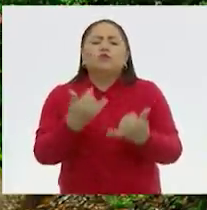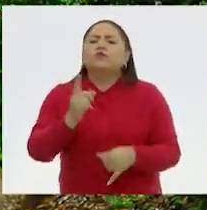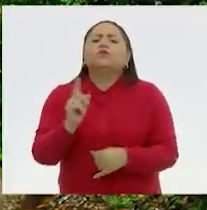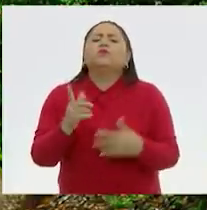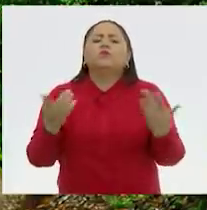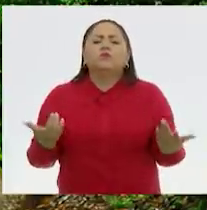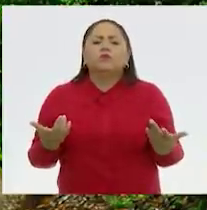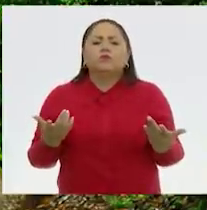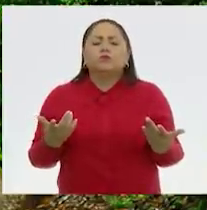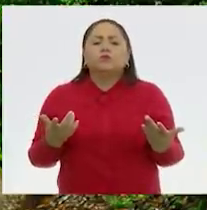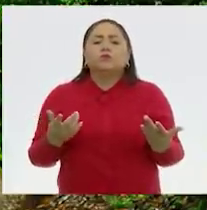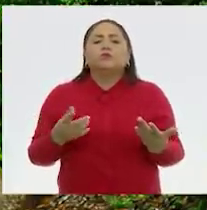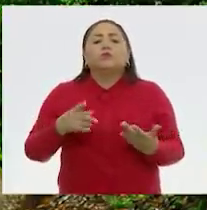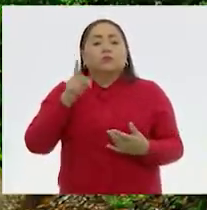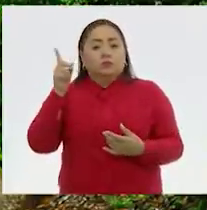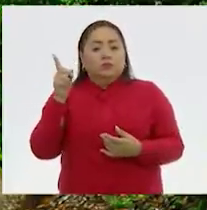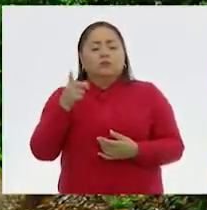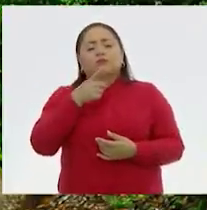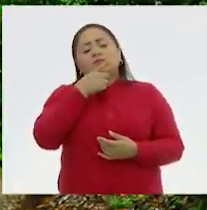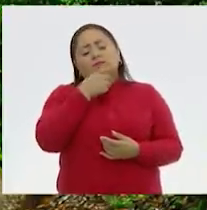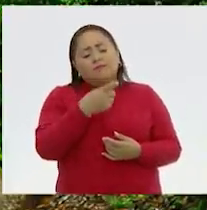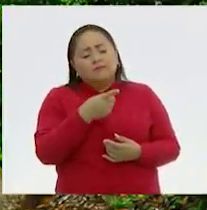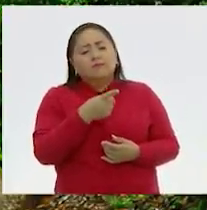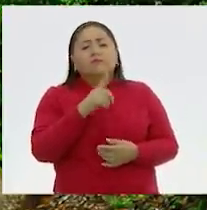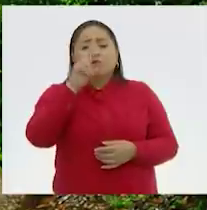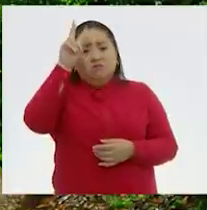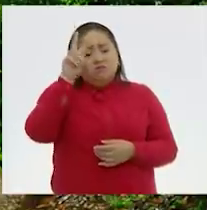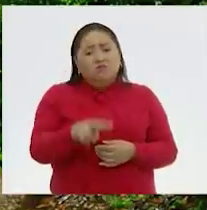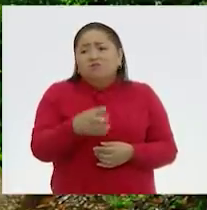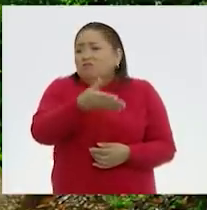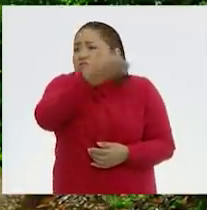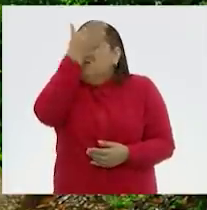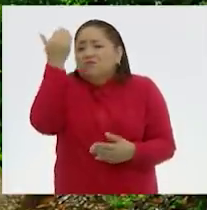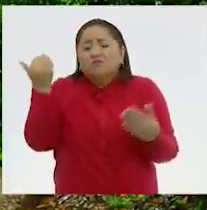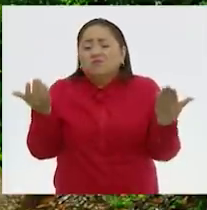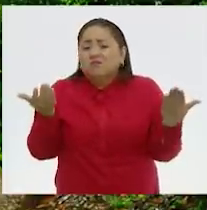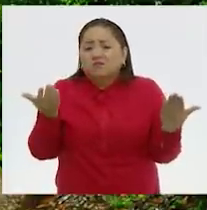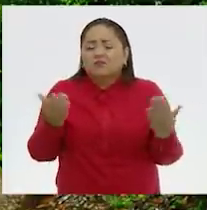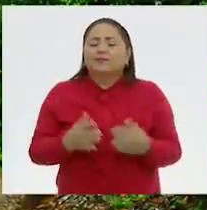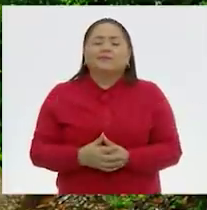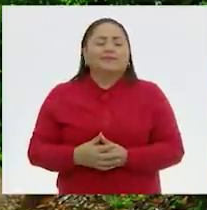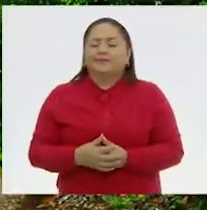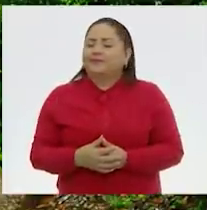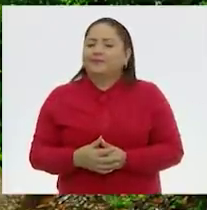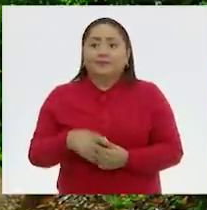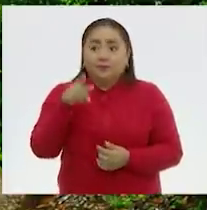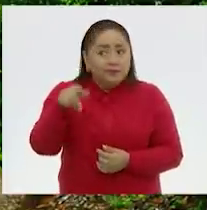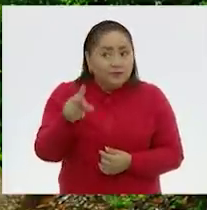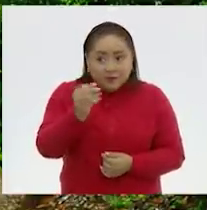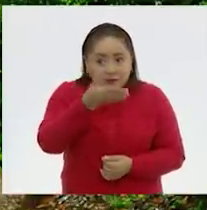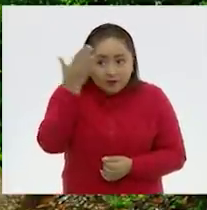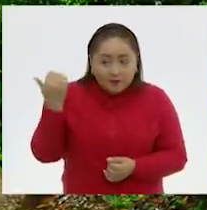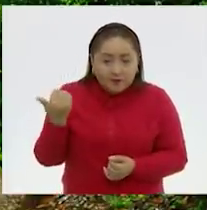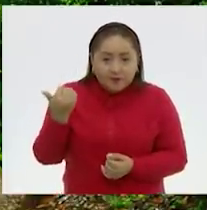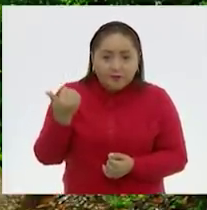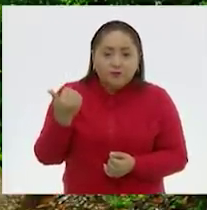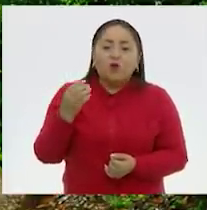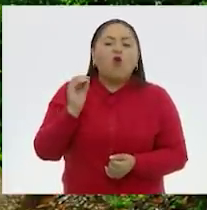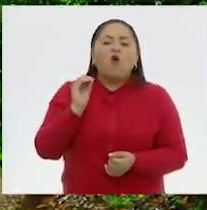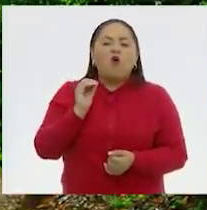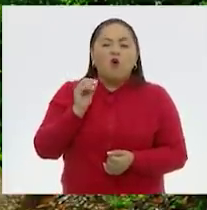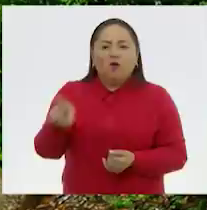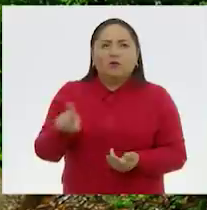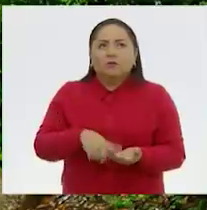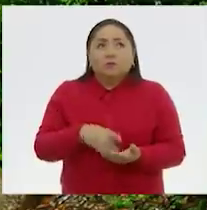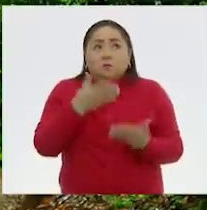contigo? Y él le dijo, pues, la verdad no sé. No sabes, o más bien no